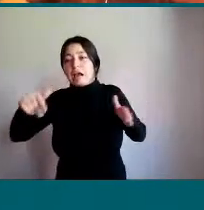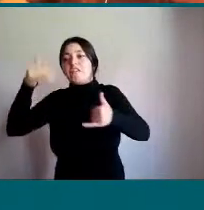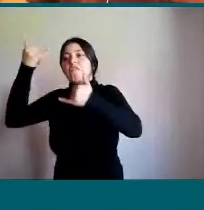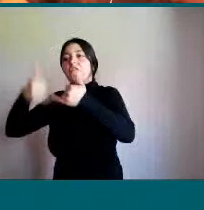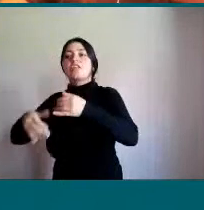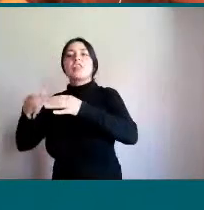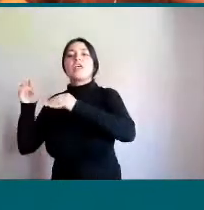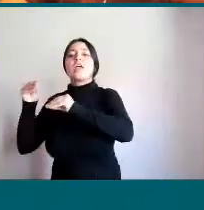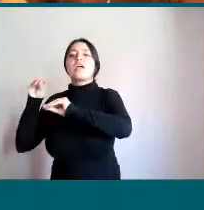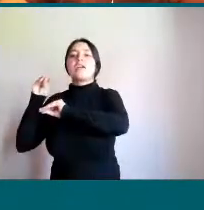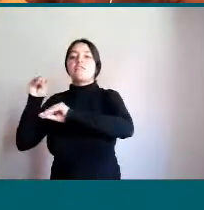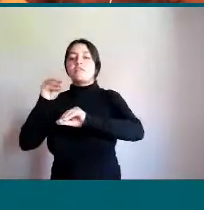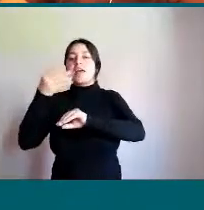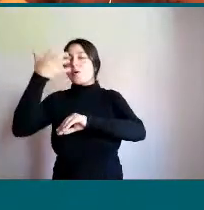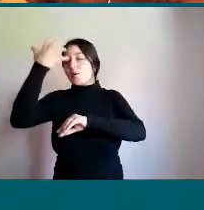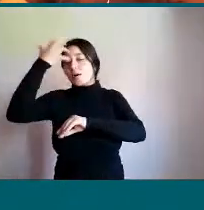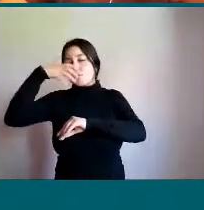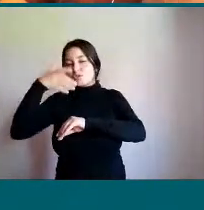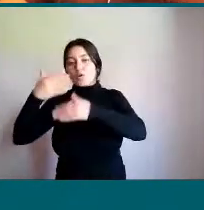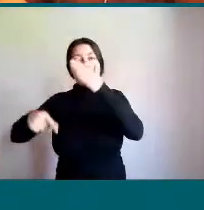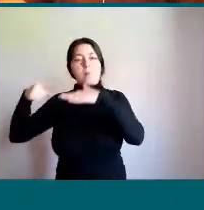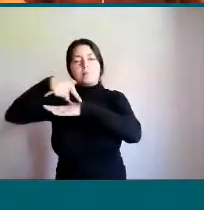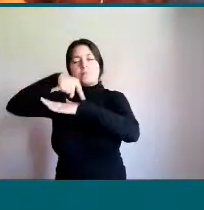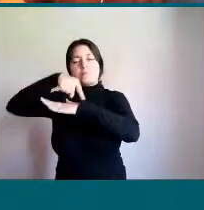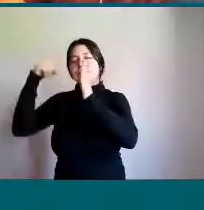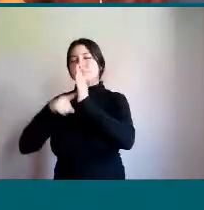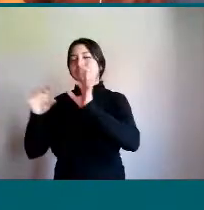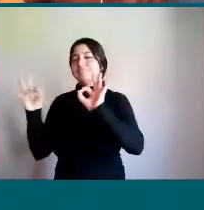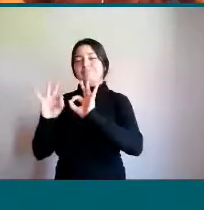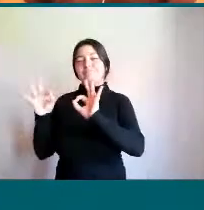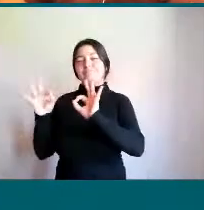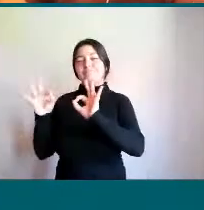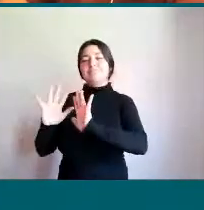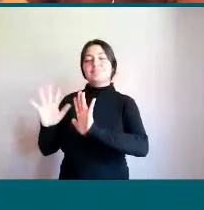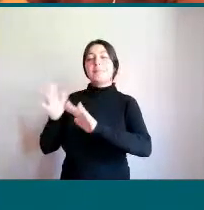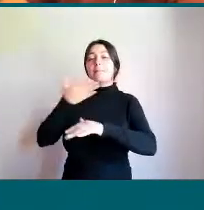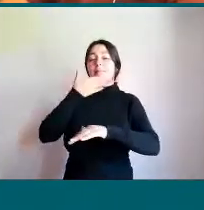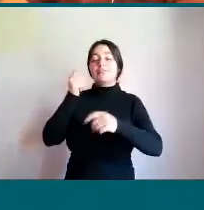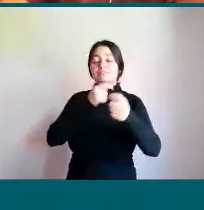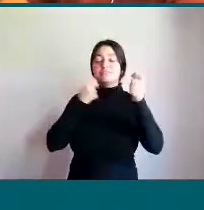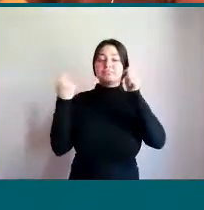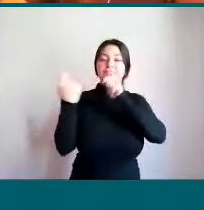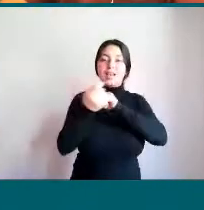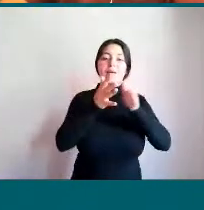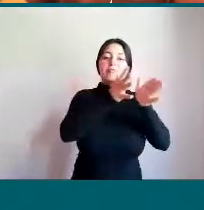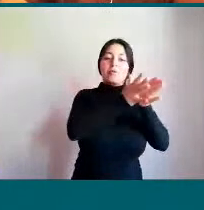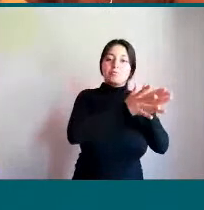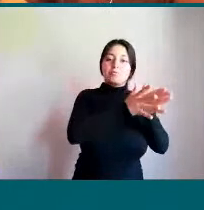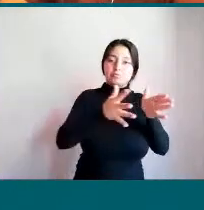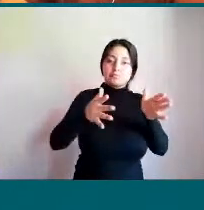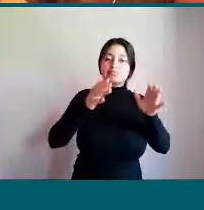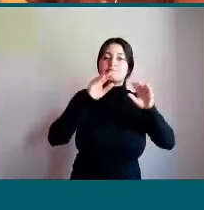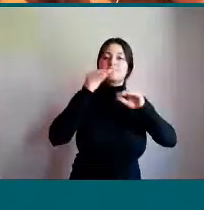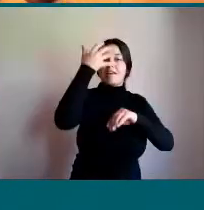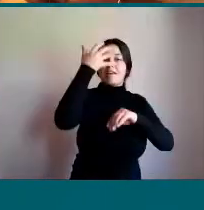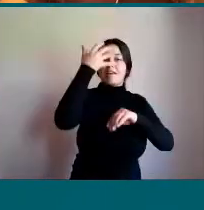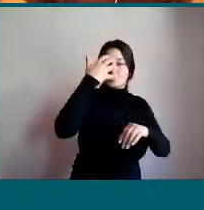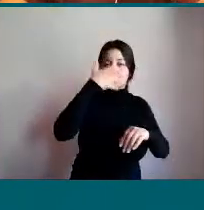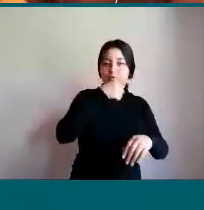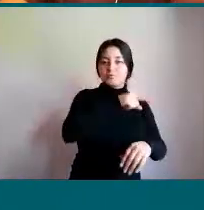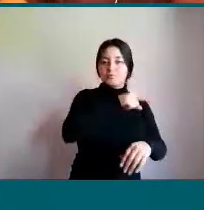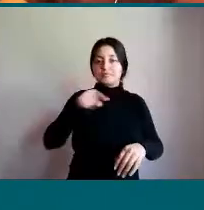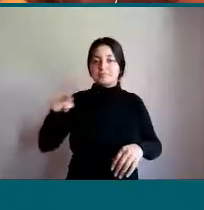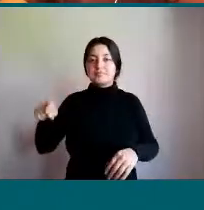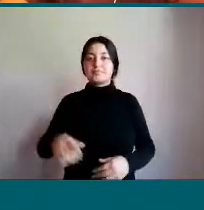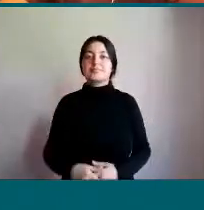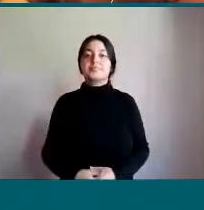la coevaluación, que es muy parecida a la auto, pero nos evaluamos entre iguales. Y luego tenemos una evaluación 360, donde todo